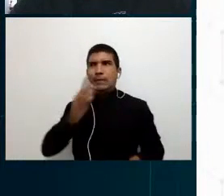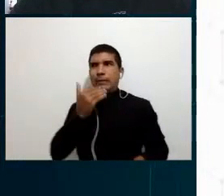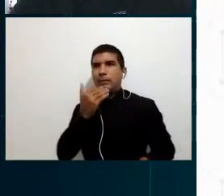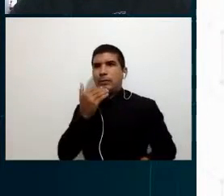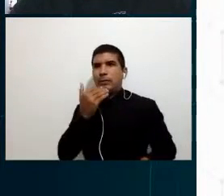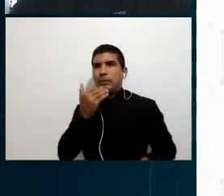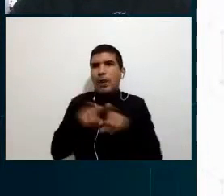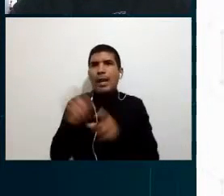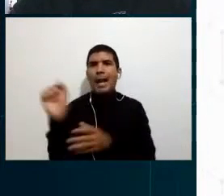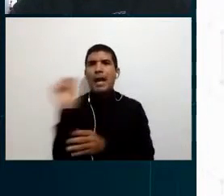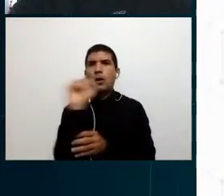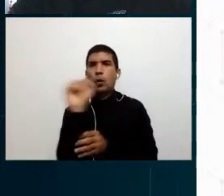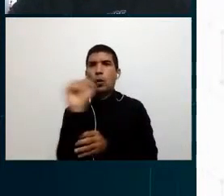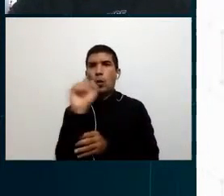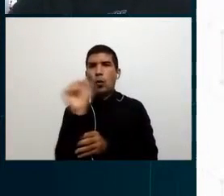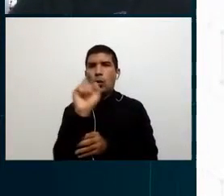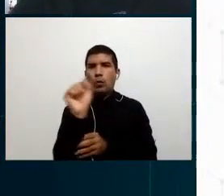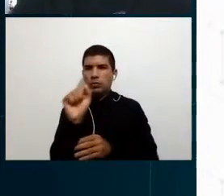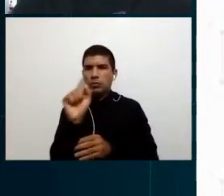circulando